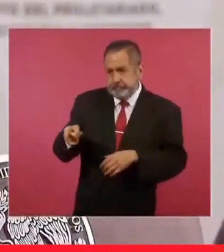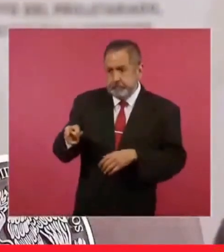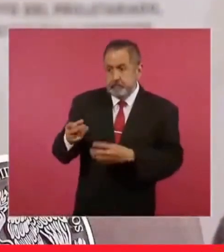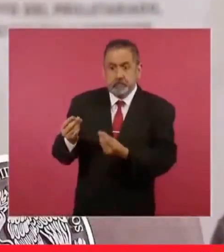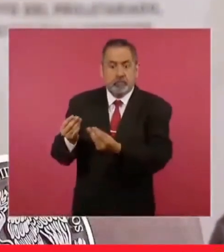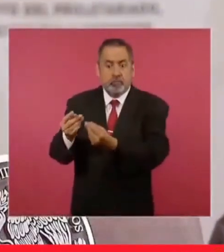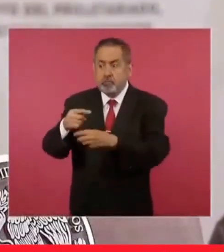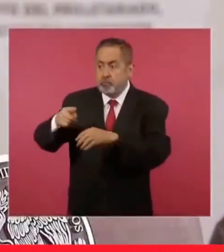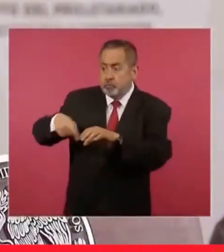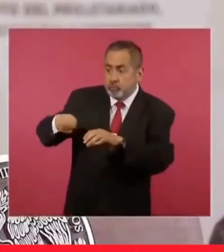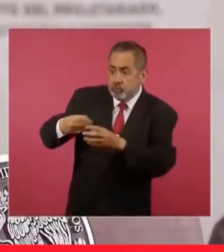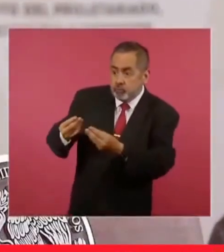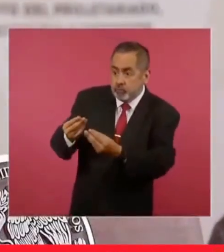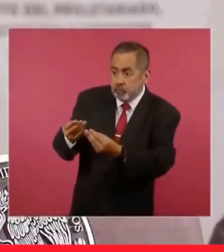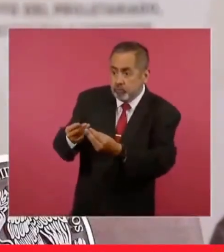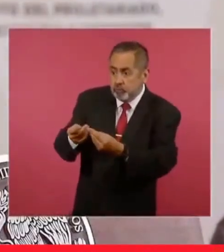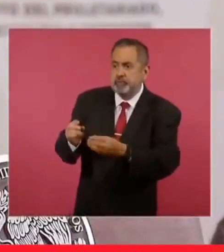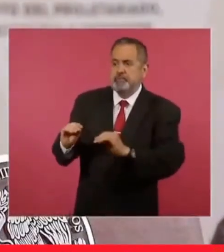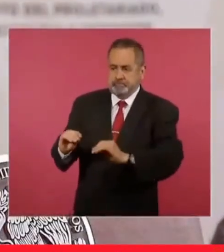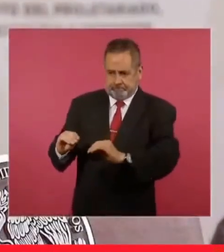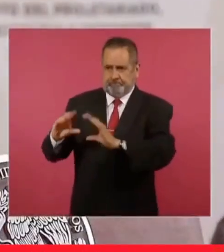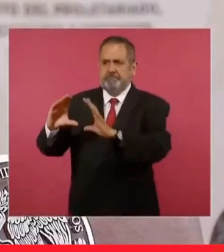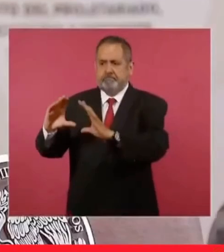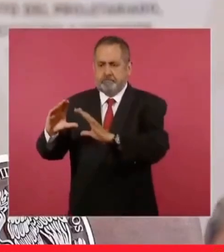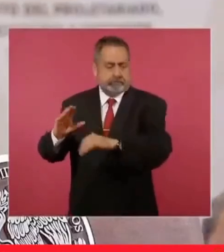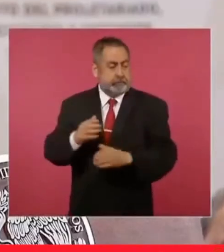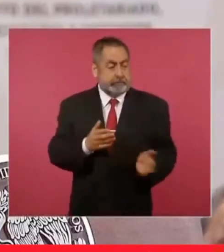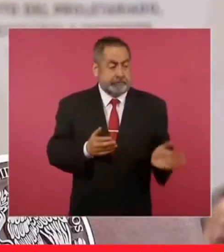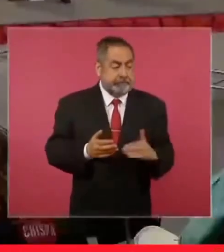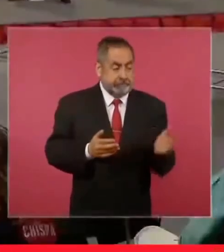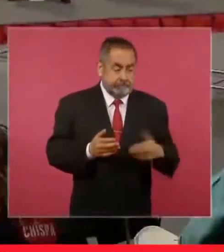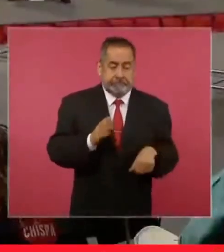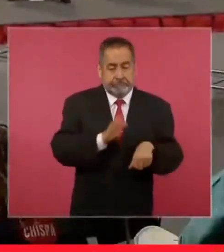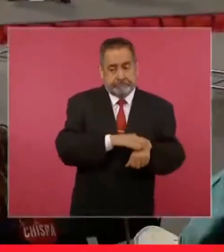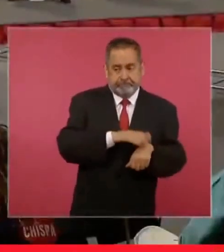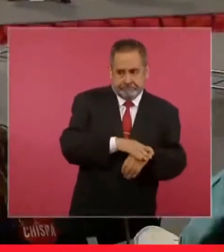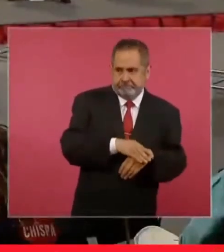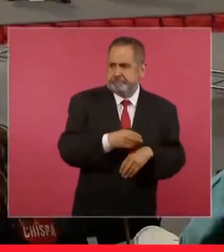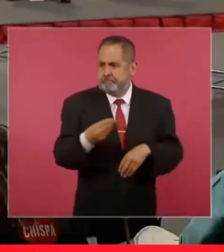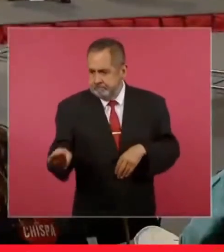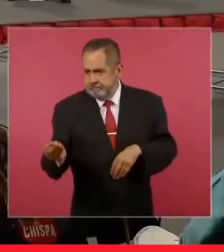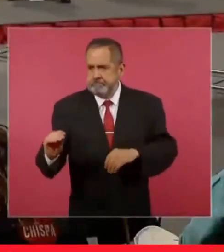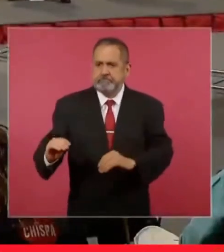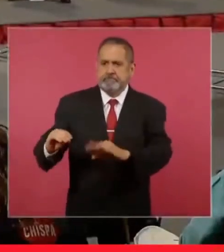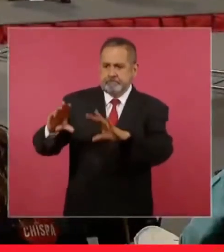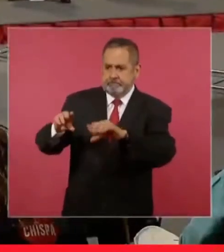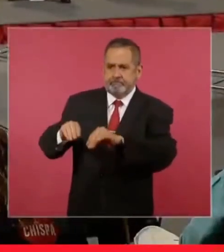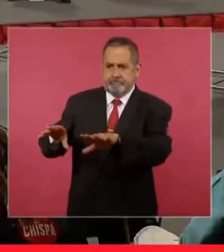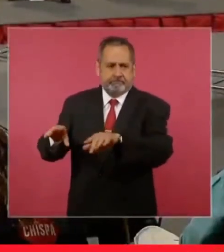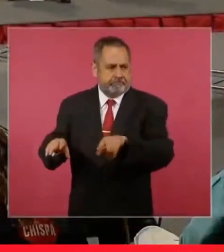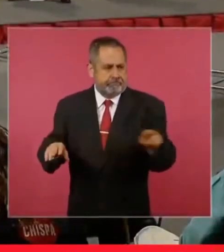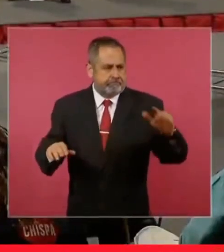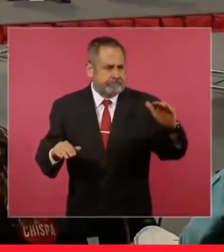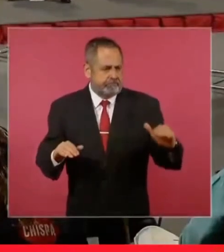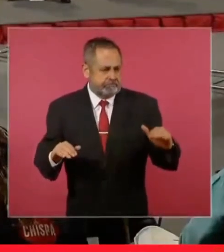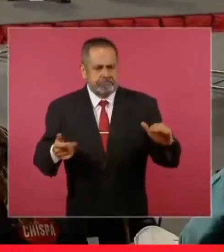y nosotros controlemos exactamente lo que está demandando todo el país. En esa